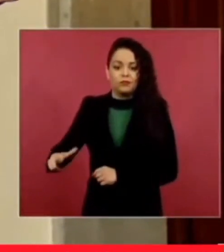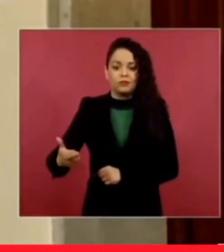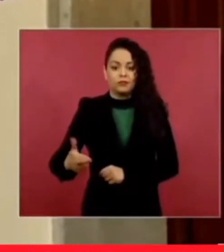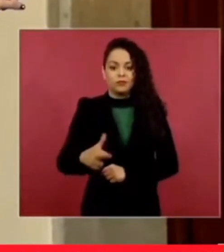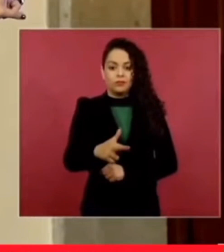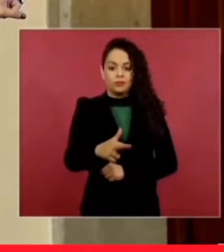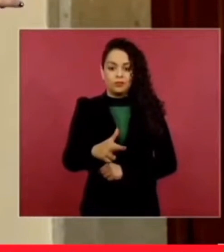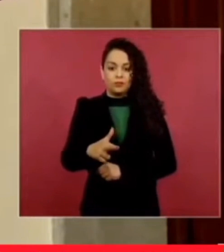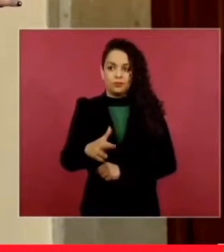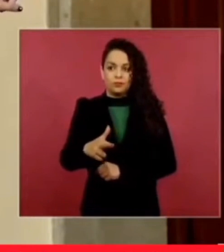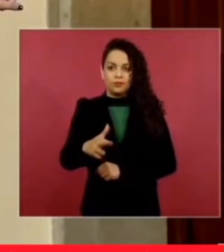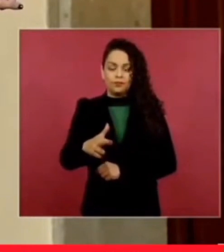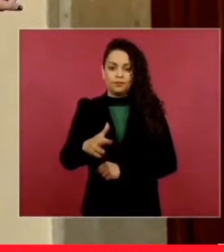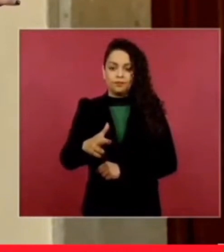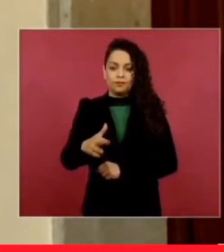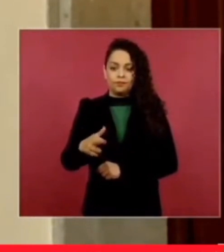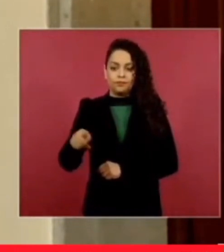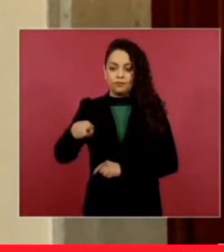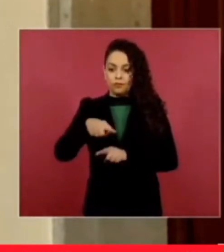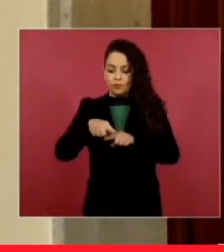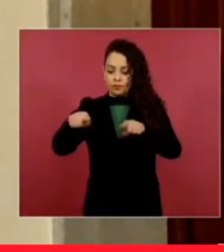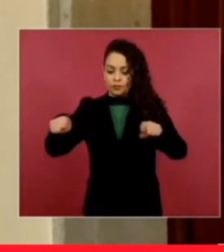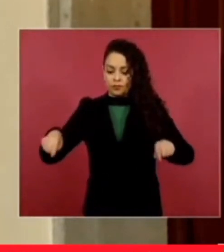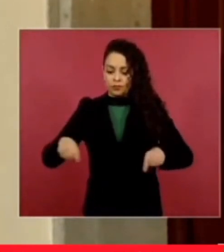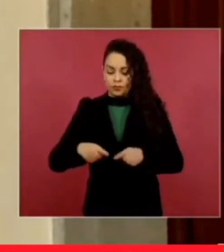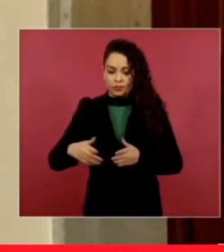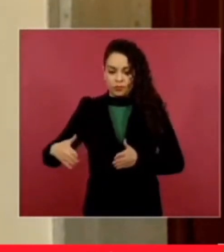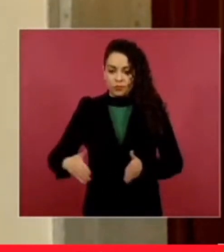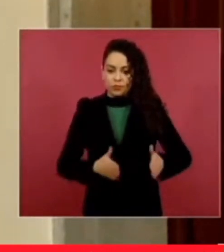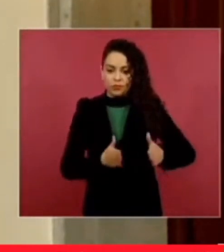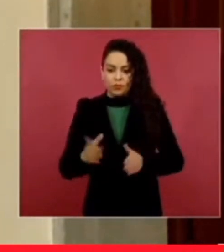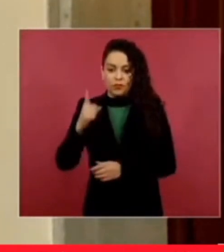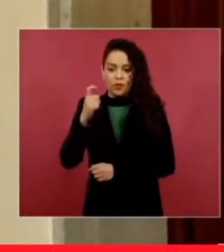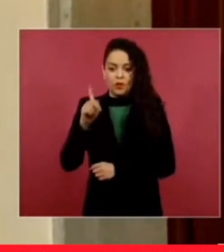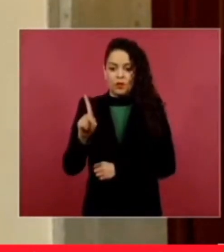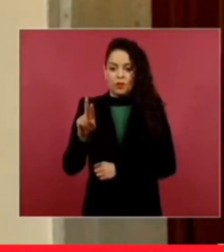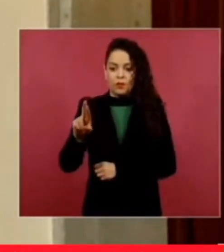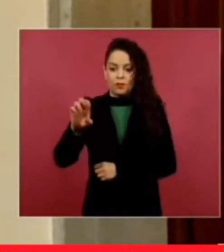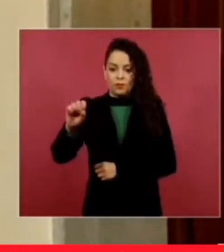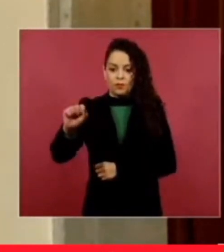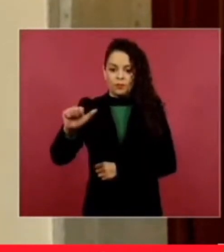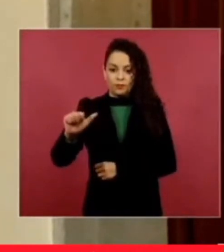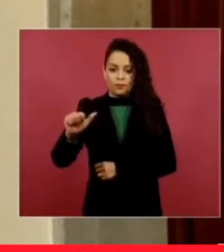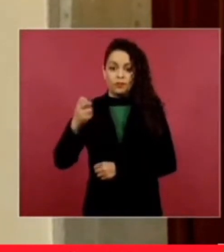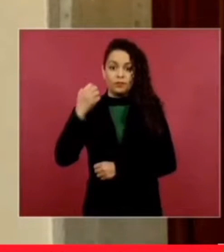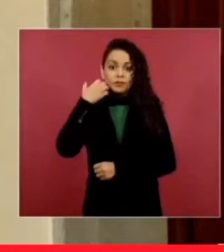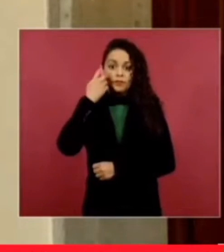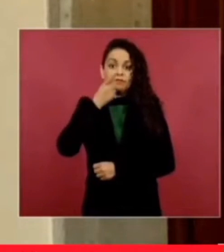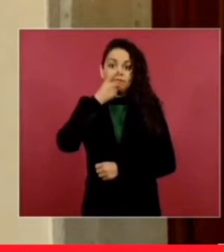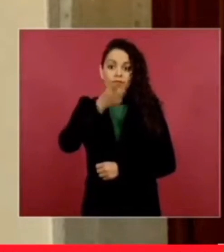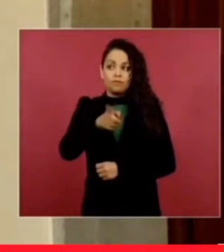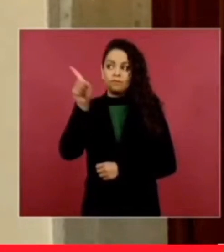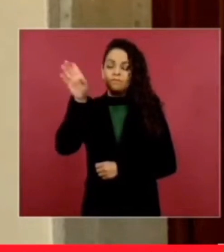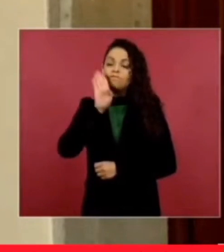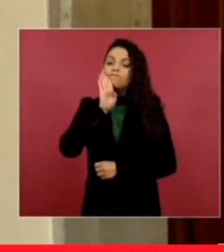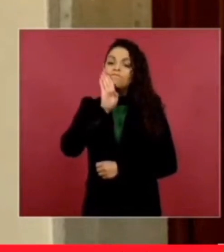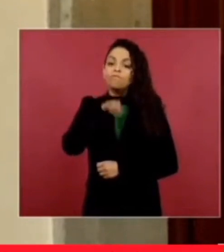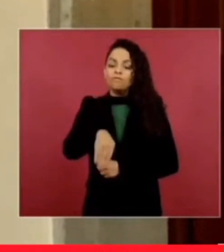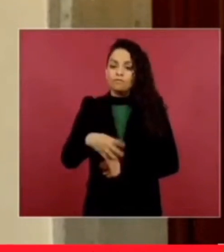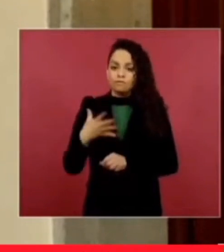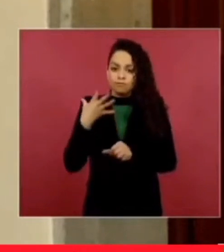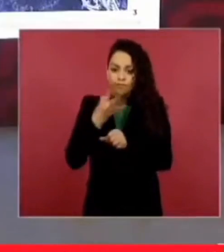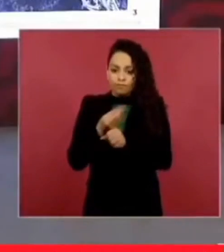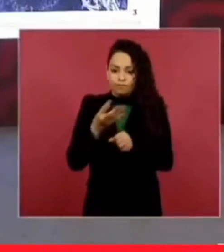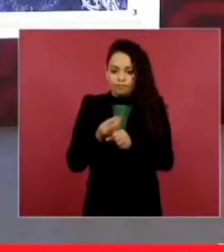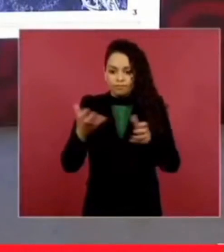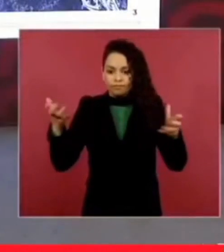presa y esto demuestra que hubo una negligencia en el diseño hidrológico, porque no